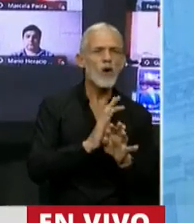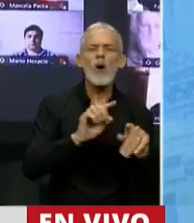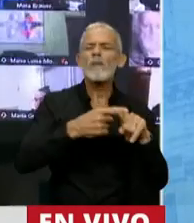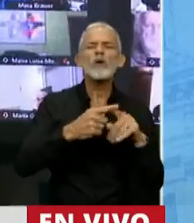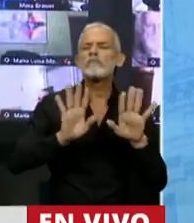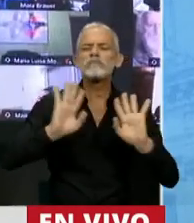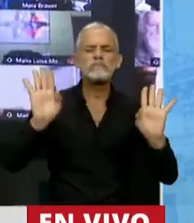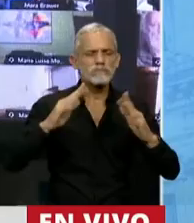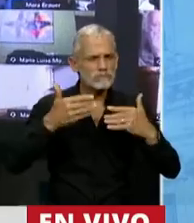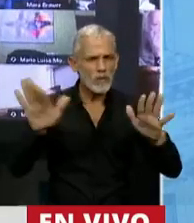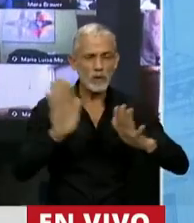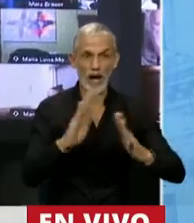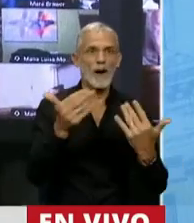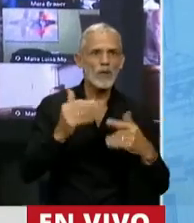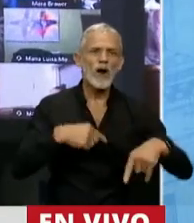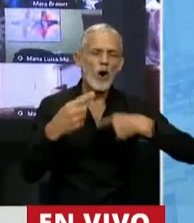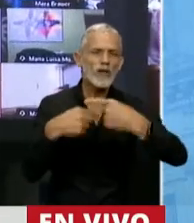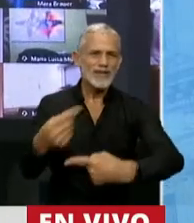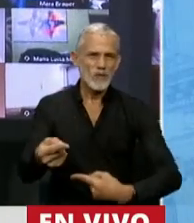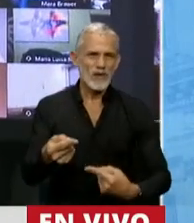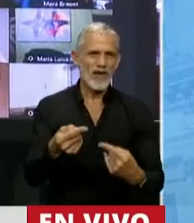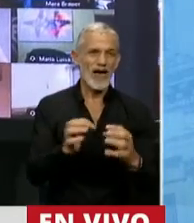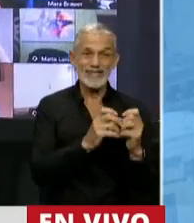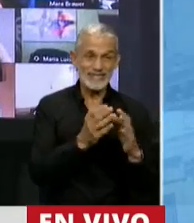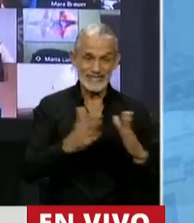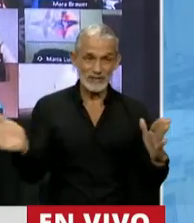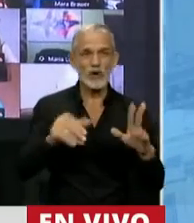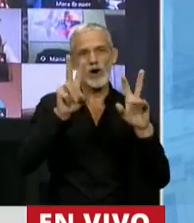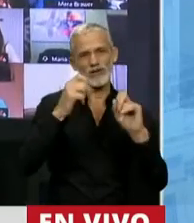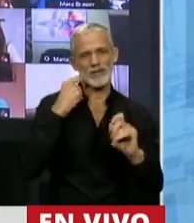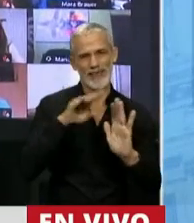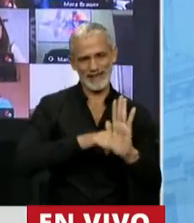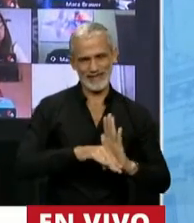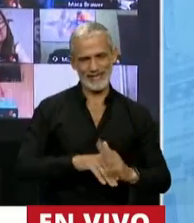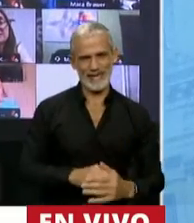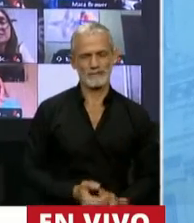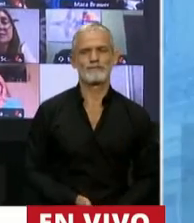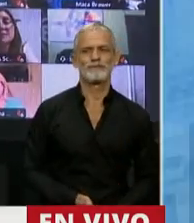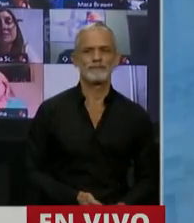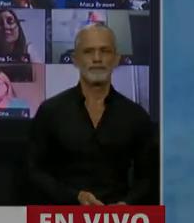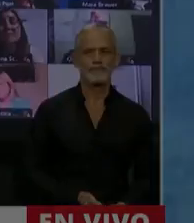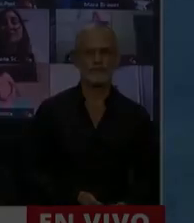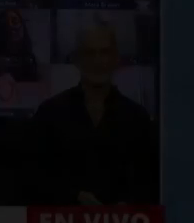que sean a poder dar la continuidad y poder tratar los temas del día muchas gracias gracias diputado di giacomo